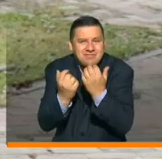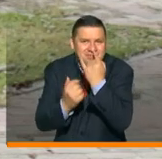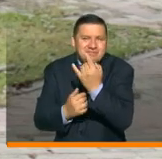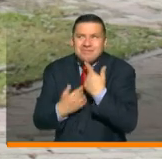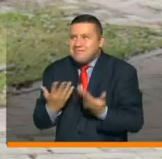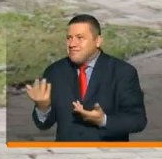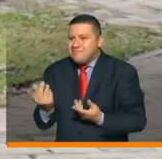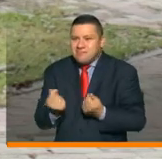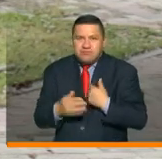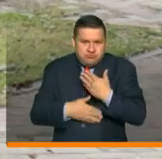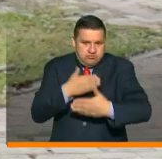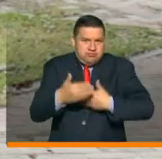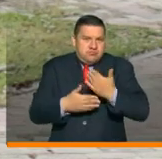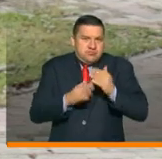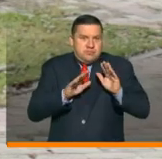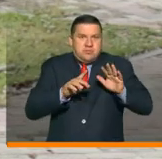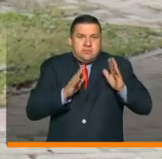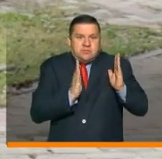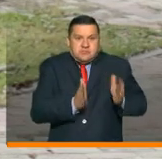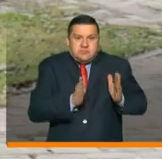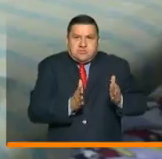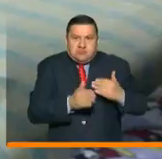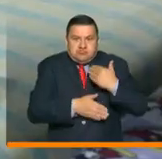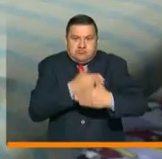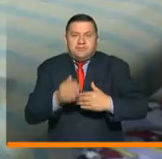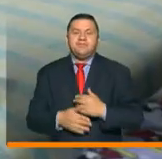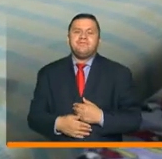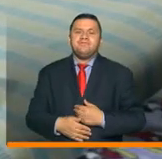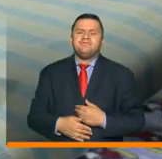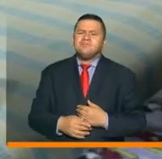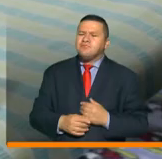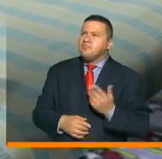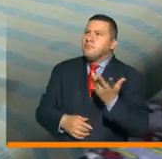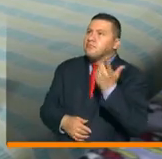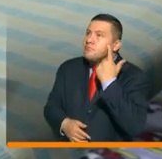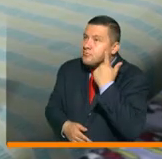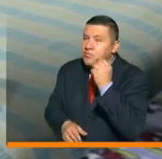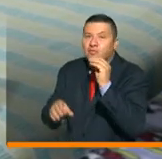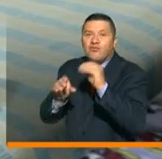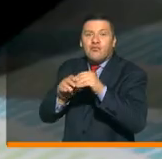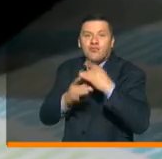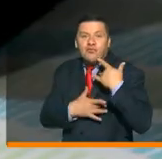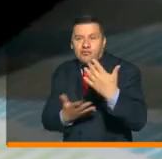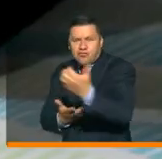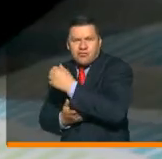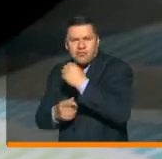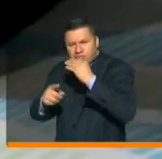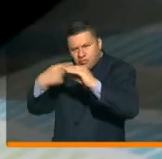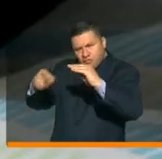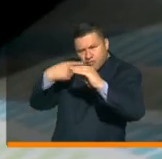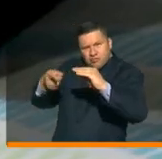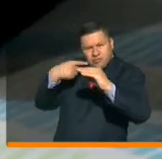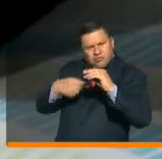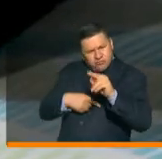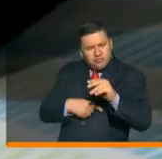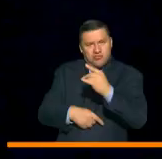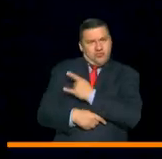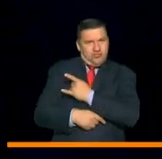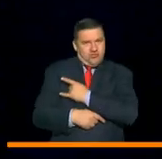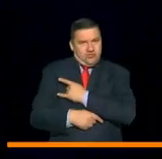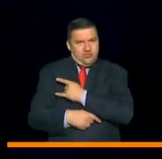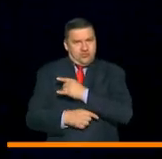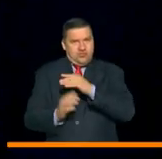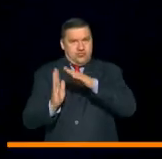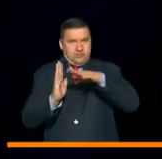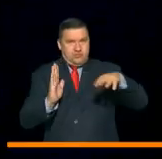muy avanzado en mi semestre, en mi carrera. Me enteré del Fondo Solidario a través de los correos masivos que nos envía la Universidad